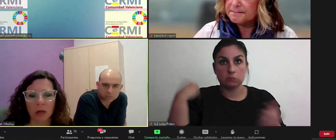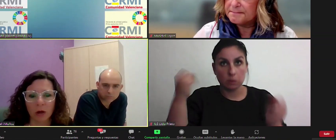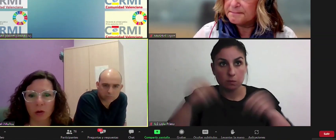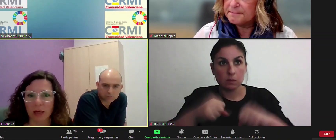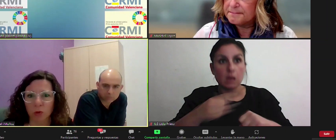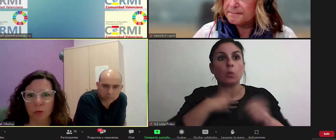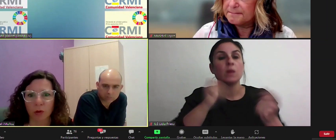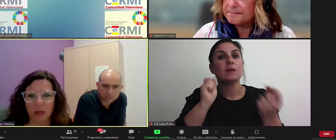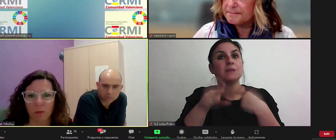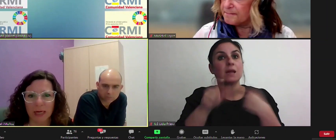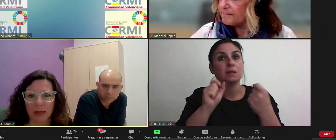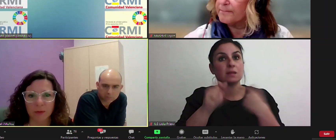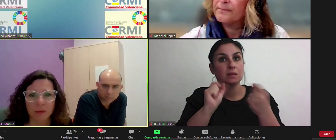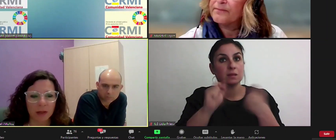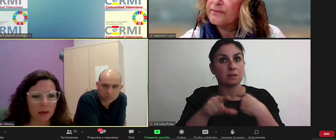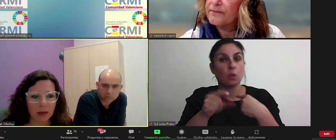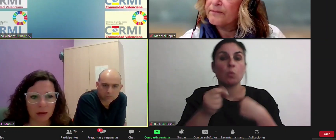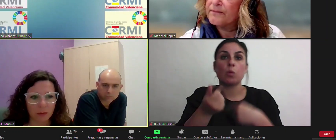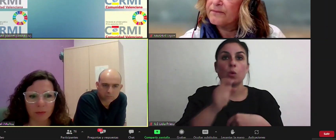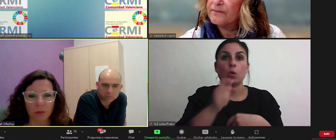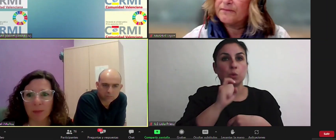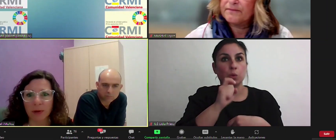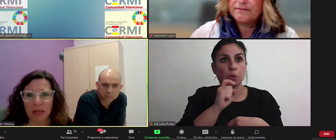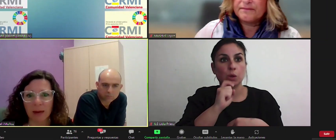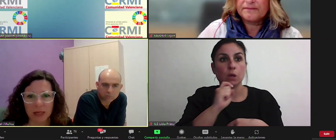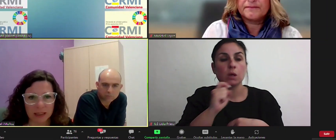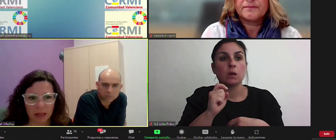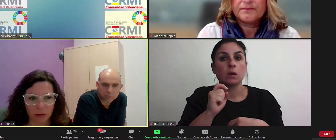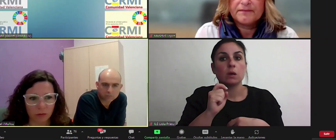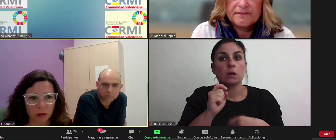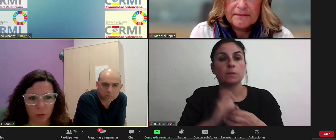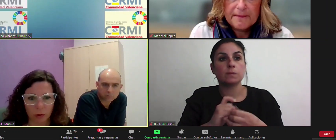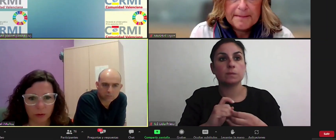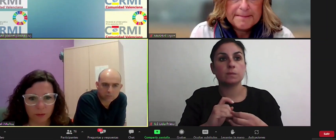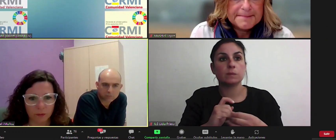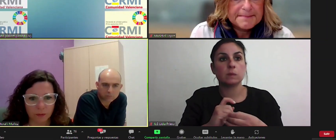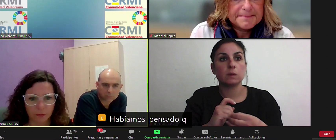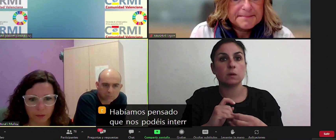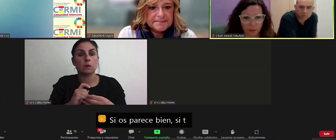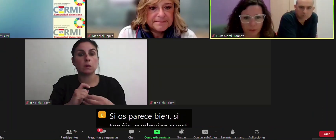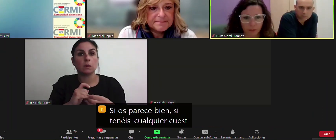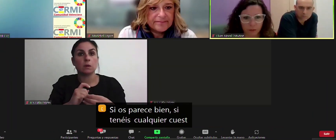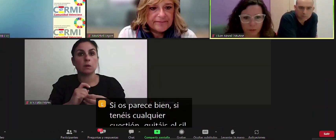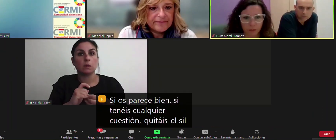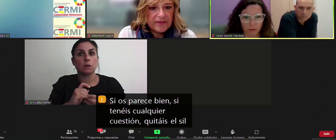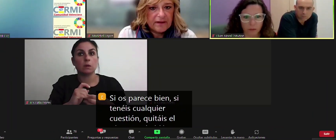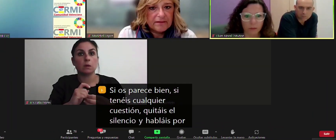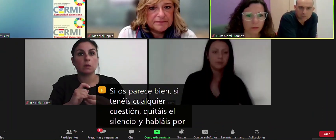lo mejor lo tenemos un poco más complicado. Voy a poner la presentación.